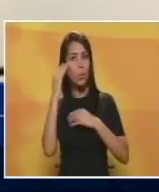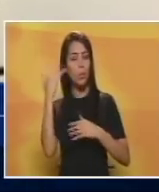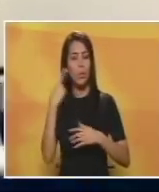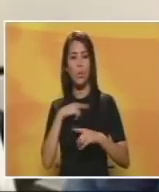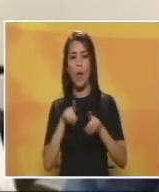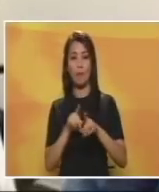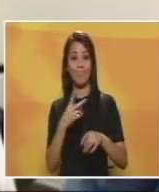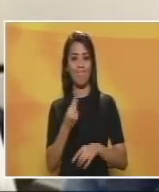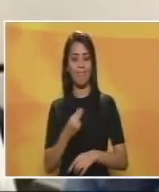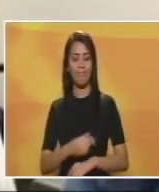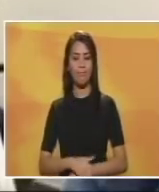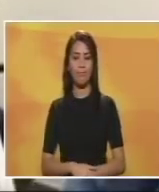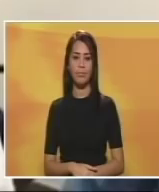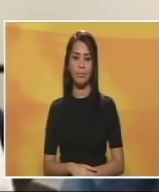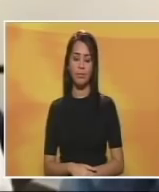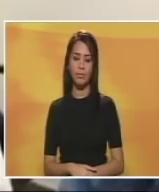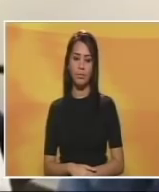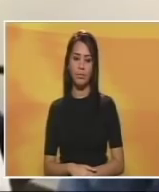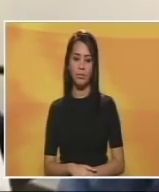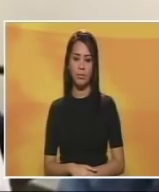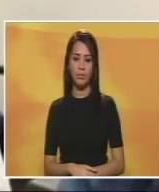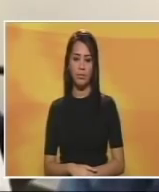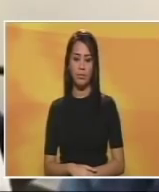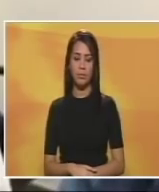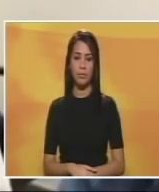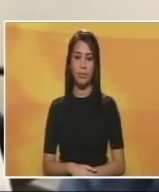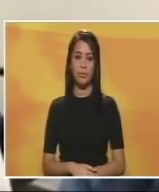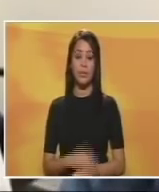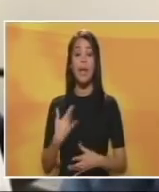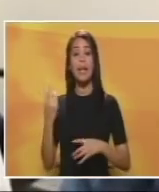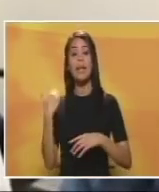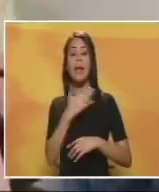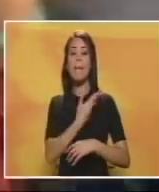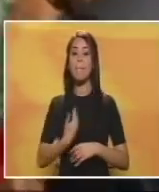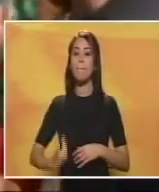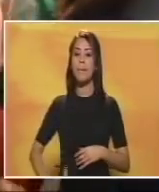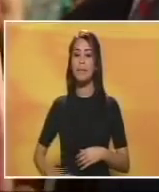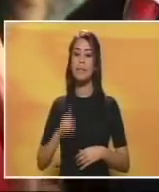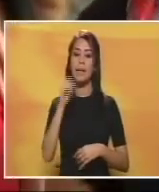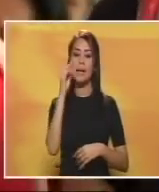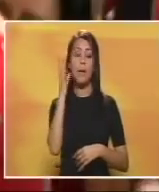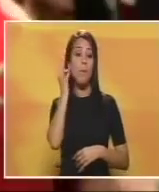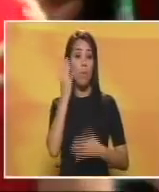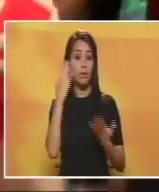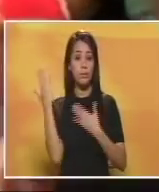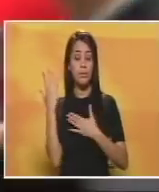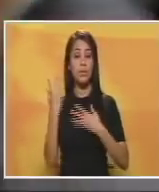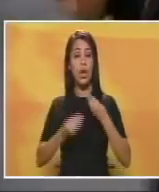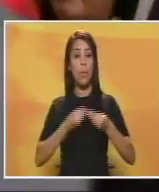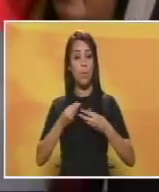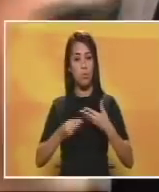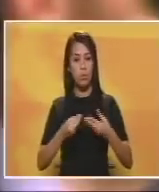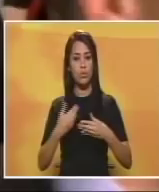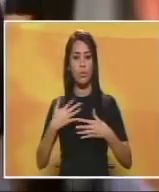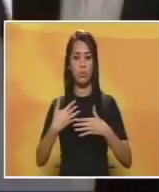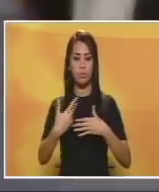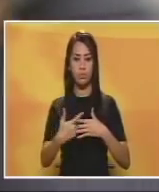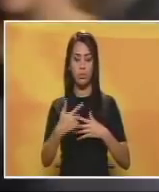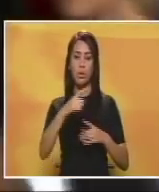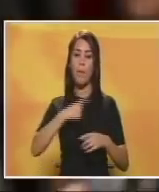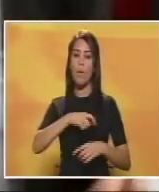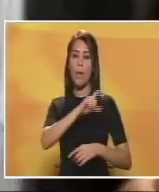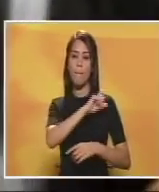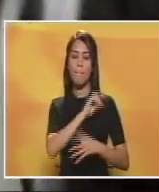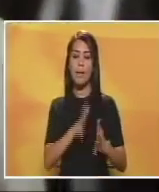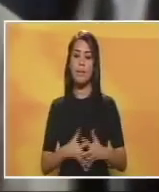duermo. Por otra parte, la exmandataria brasileña Dilma Rousseff realizará en los próximos días una gira por España y Estados